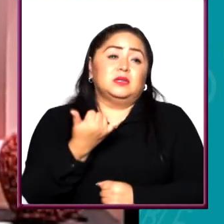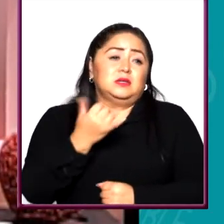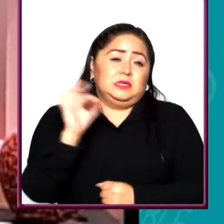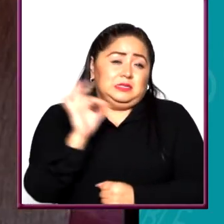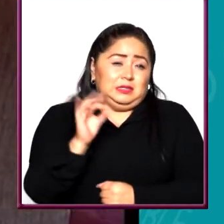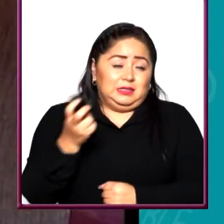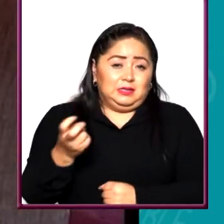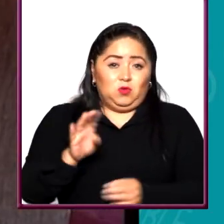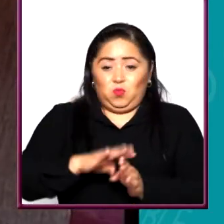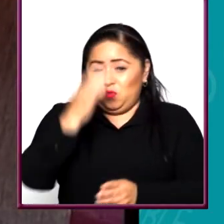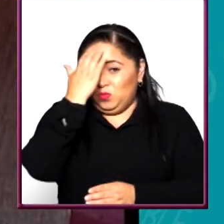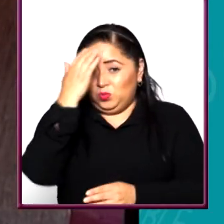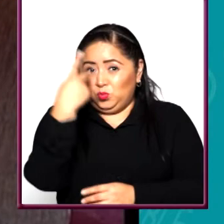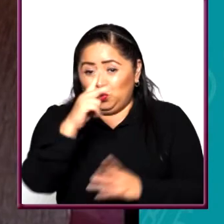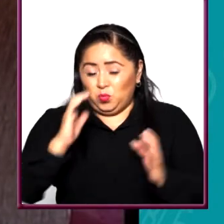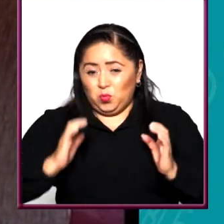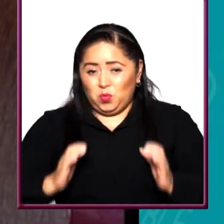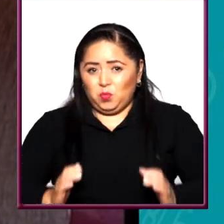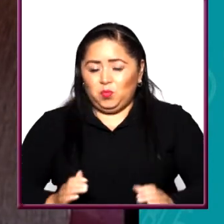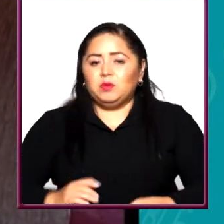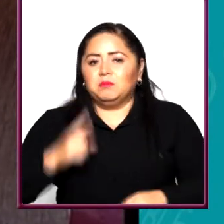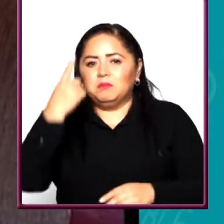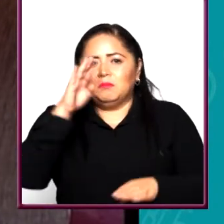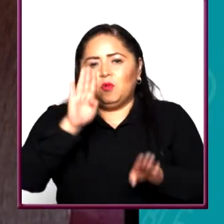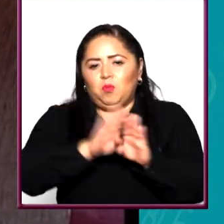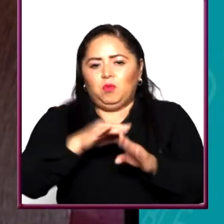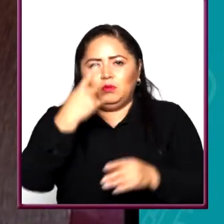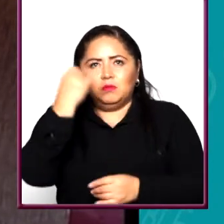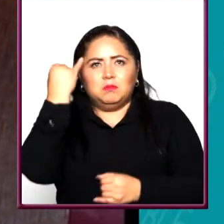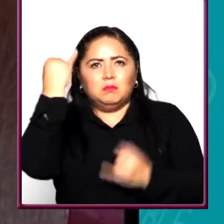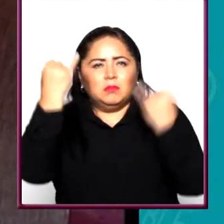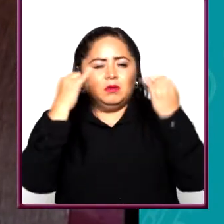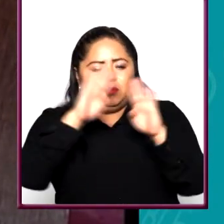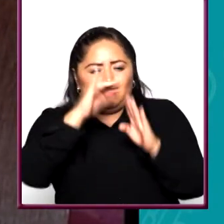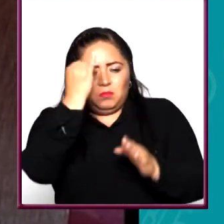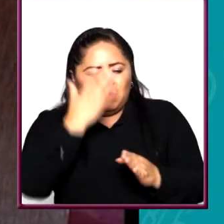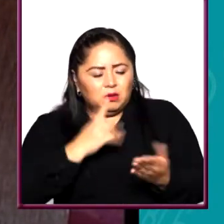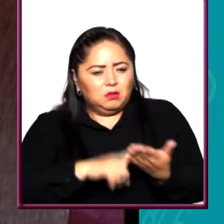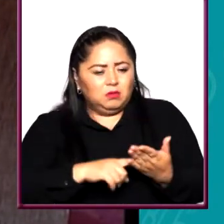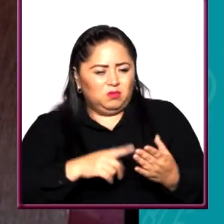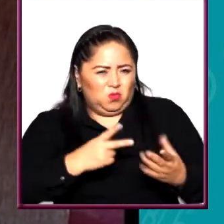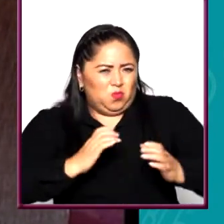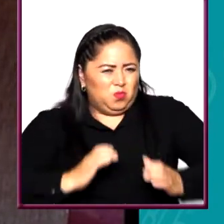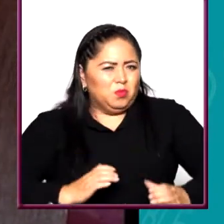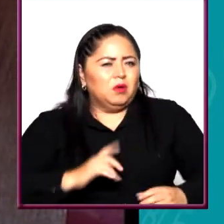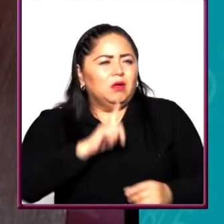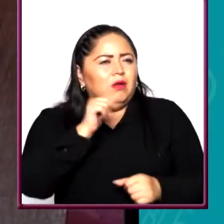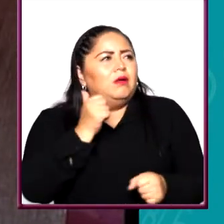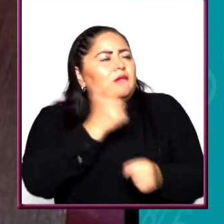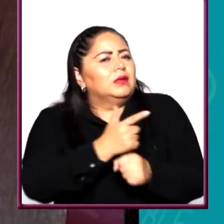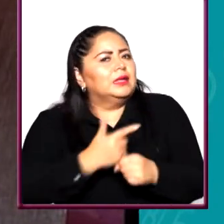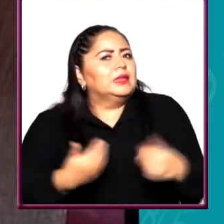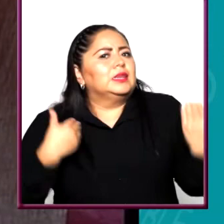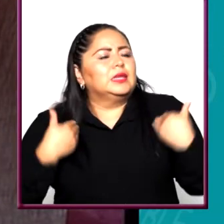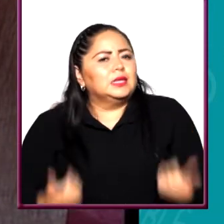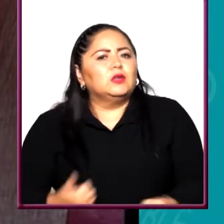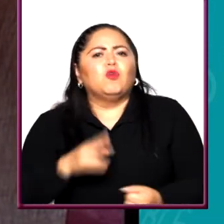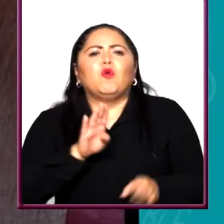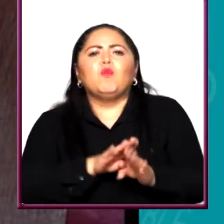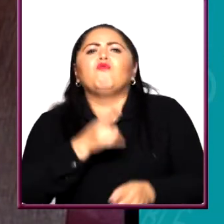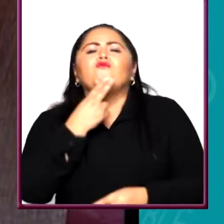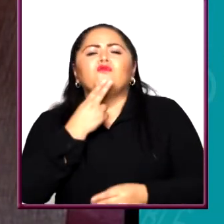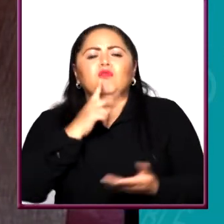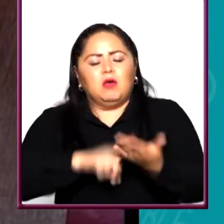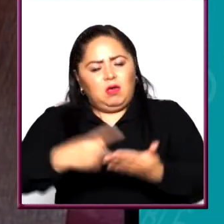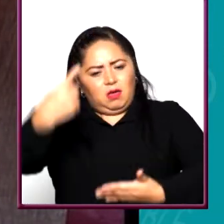salud. Por si esto fuera poco, el conocer tu cuerpo favorece tu imagen corporal. Comienzas a entender cómo